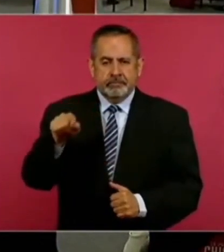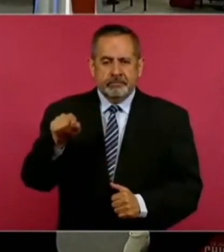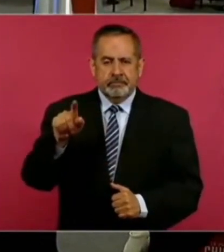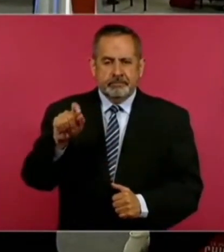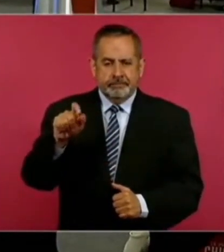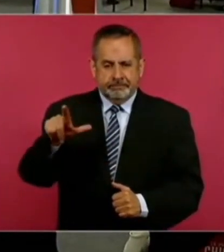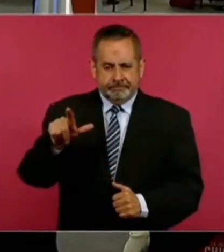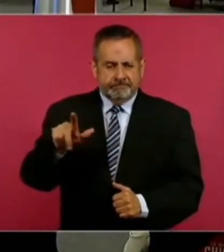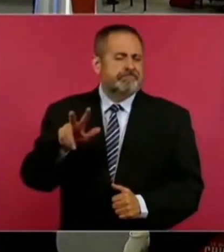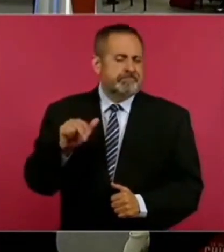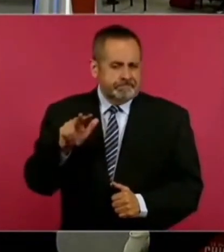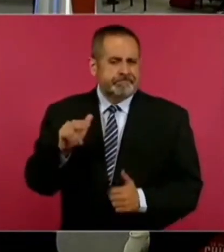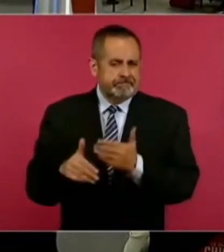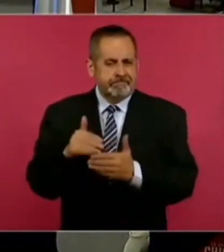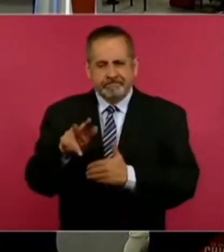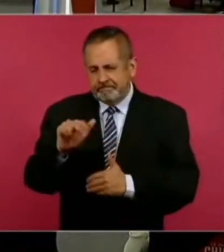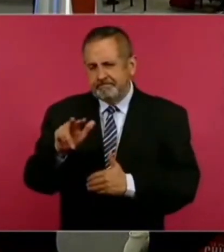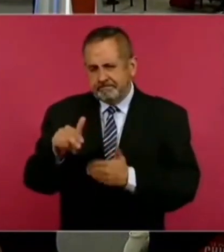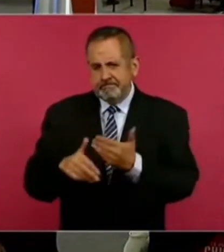4.27. Ahí va. Ya,